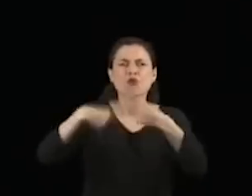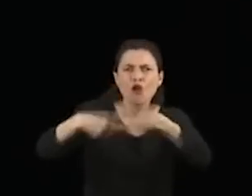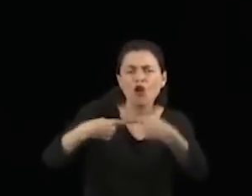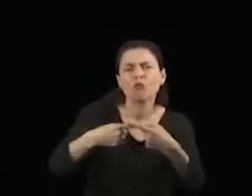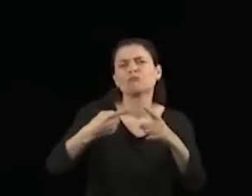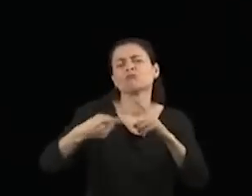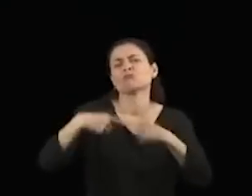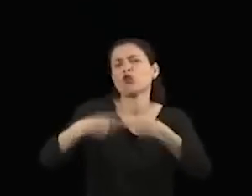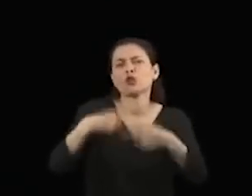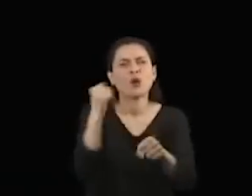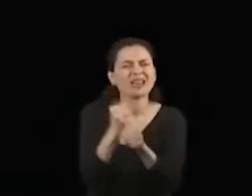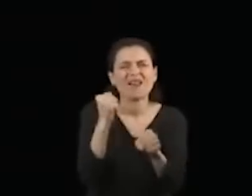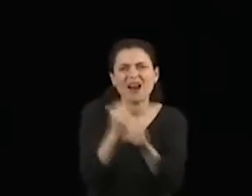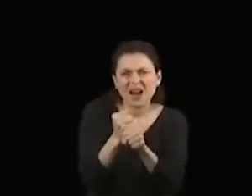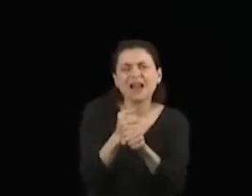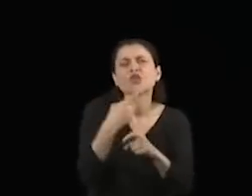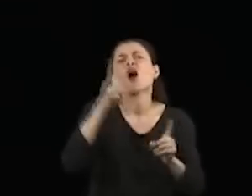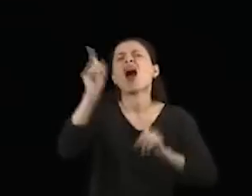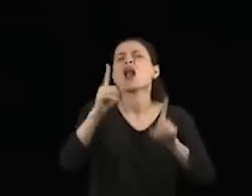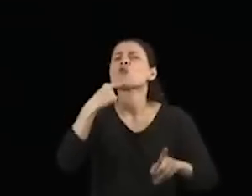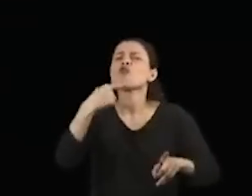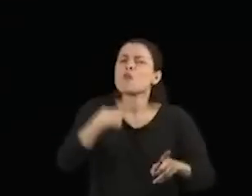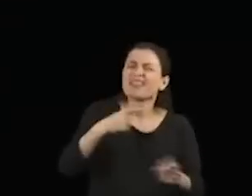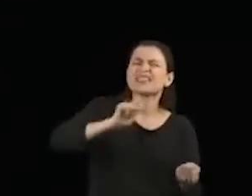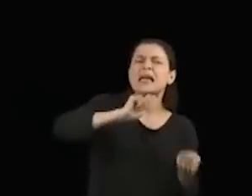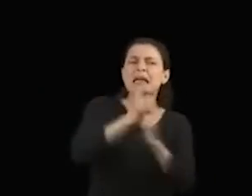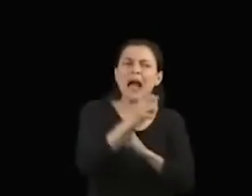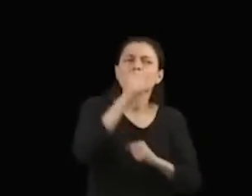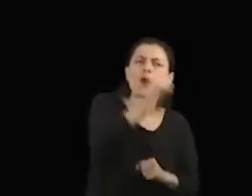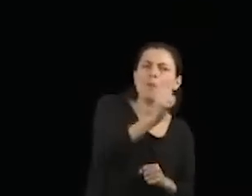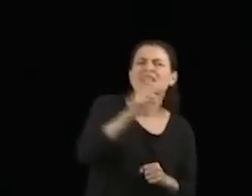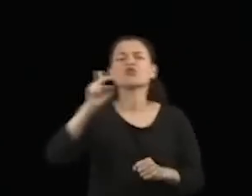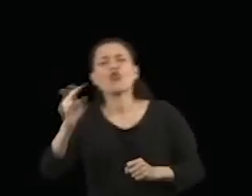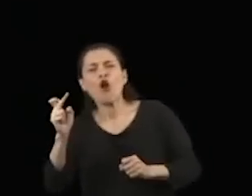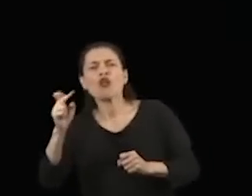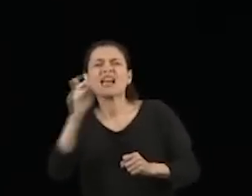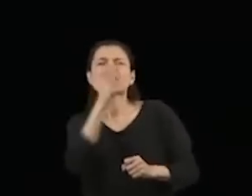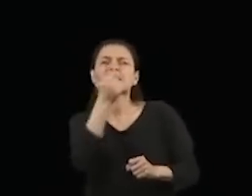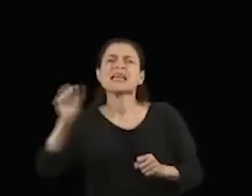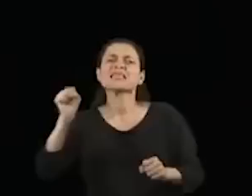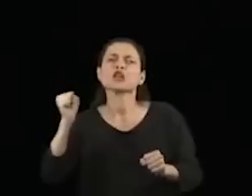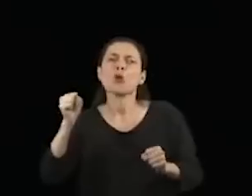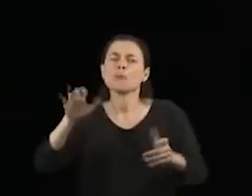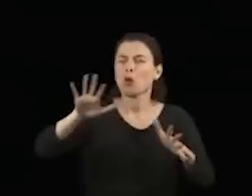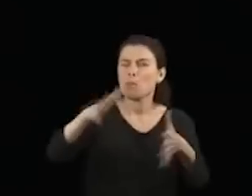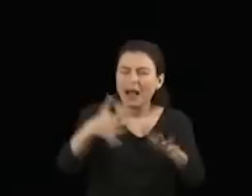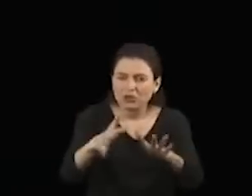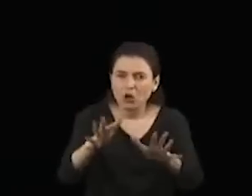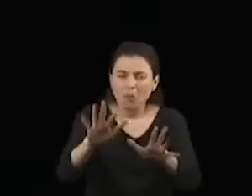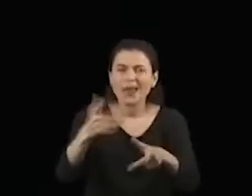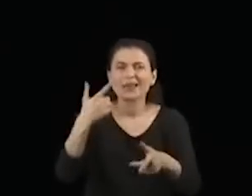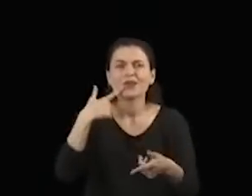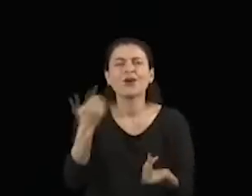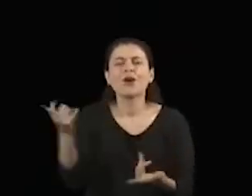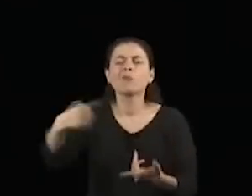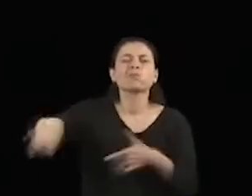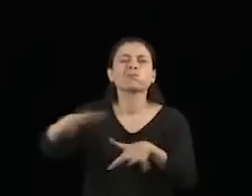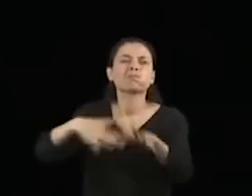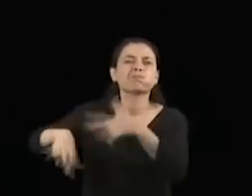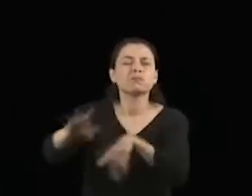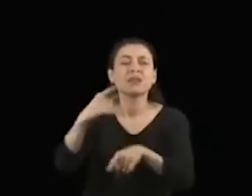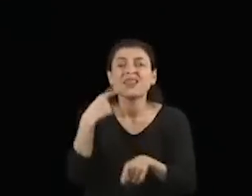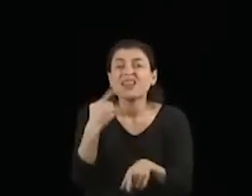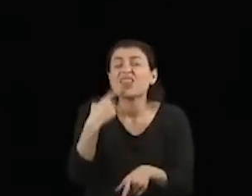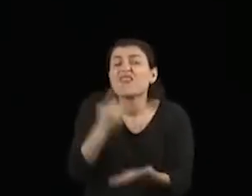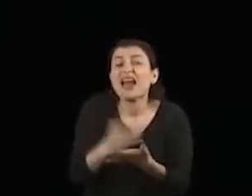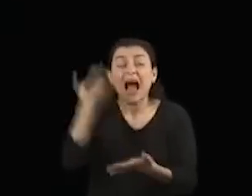que poner el tipo de cambio en 600. Digo, de vuelta, la opción liberar no estaba en los planes, porque digo,